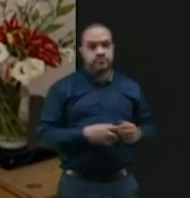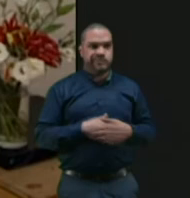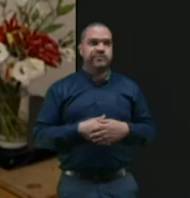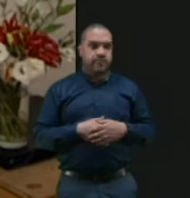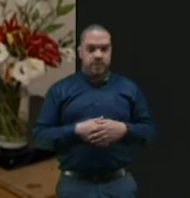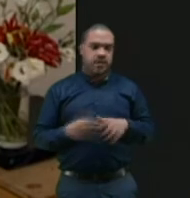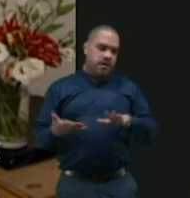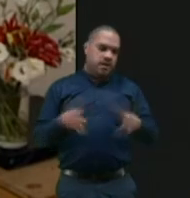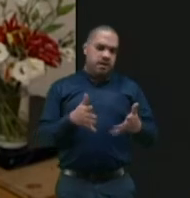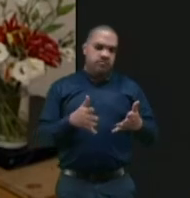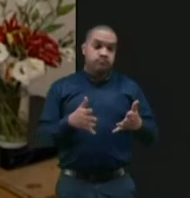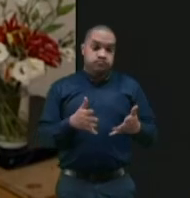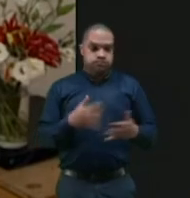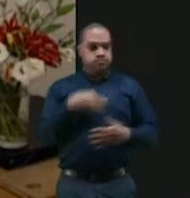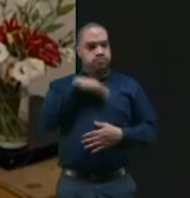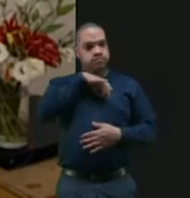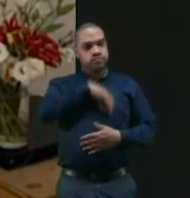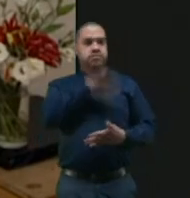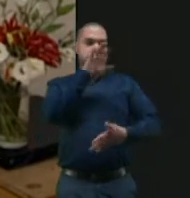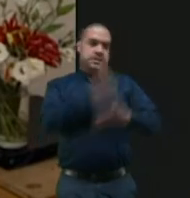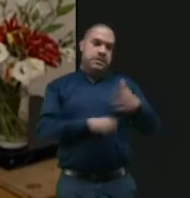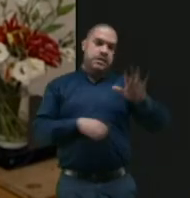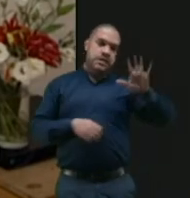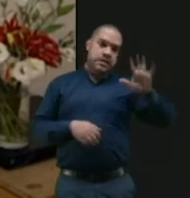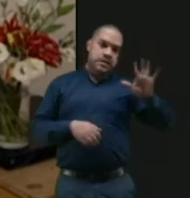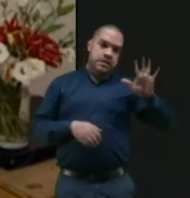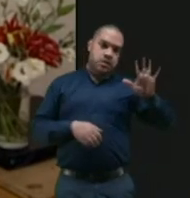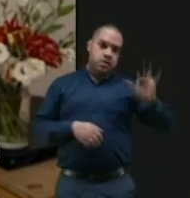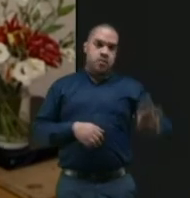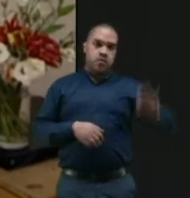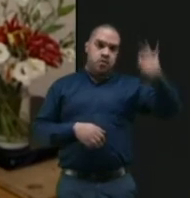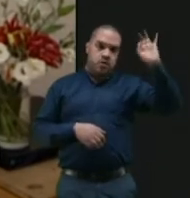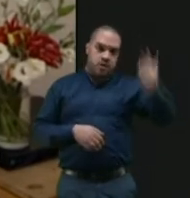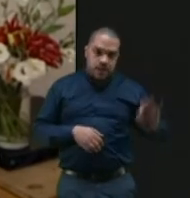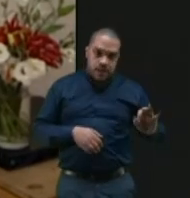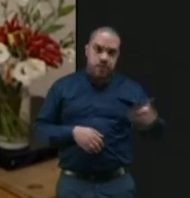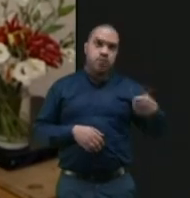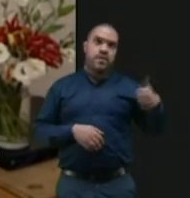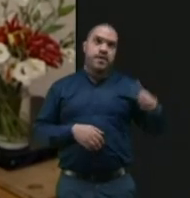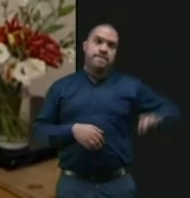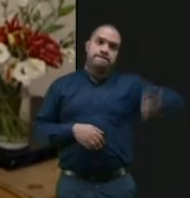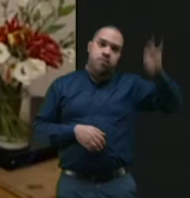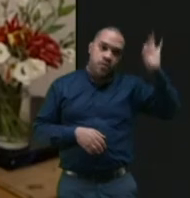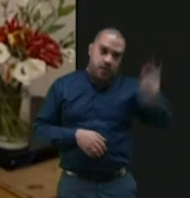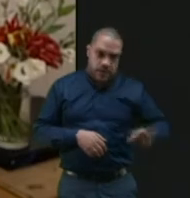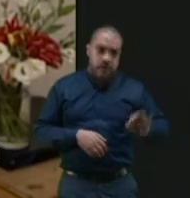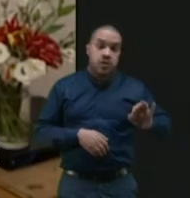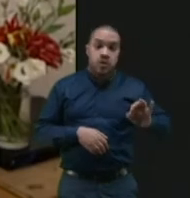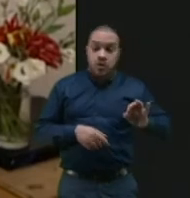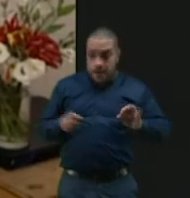a 10% del presupuesto con eso, sin tener que hacer ninguna modificación en esto.